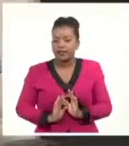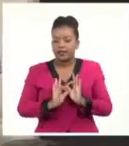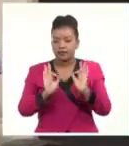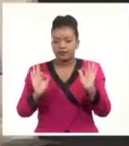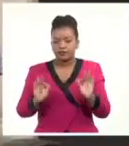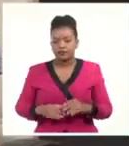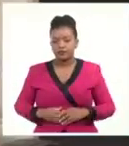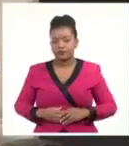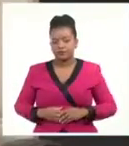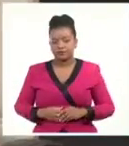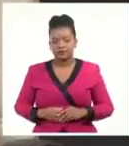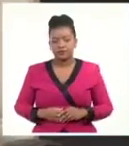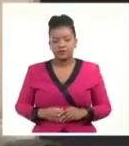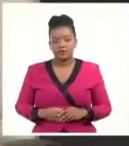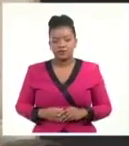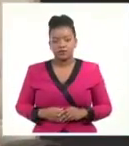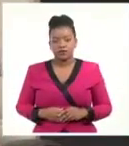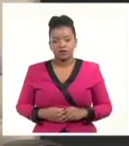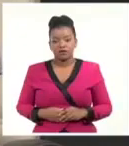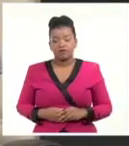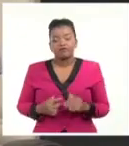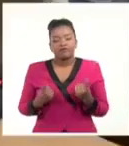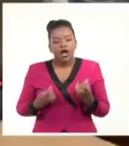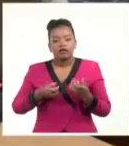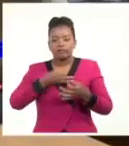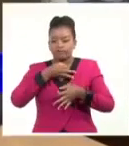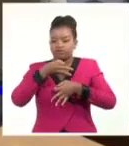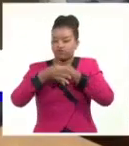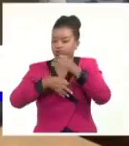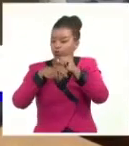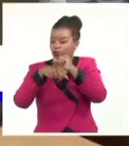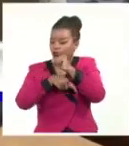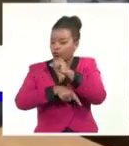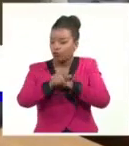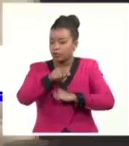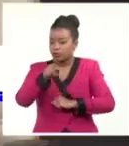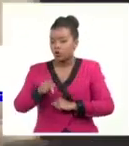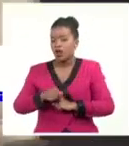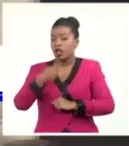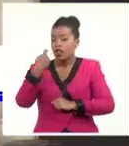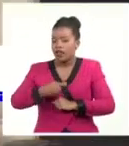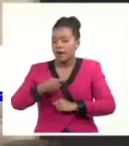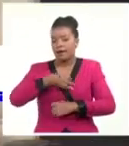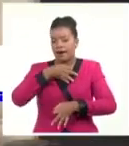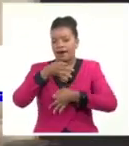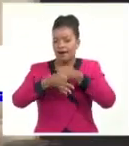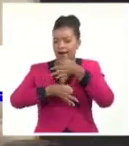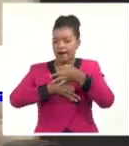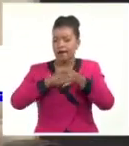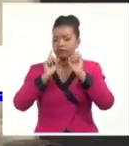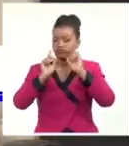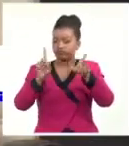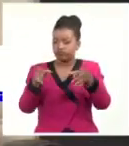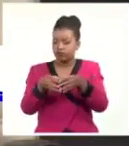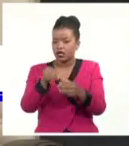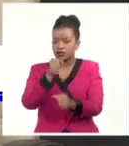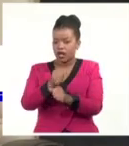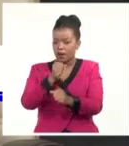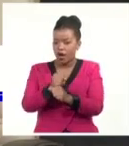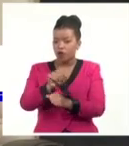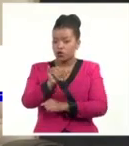hay que lograr explicarle a las personas, hacer un grupo de conferencias estas que se hacen a nivel de barrio y